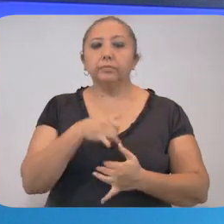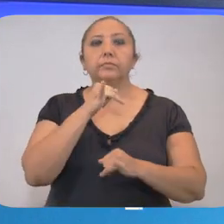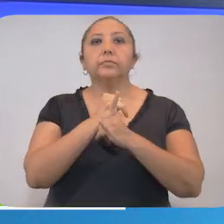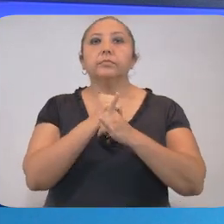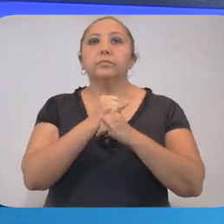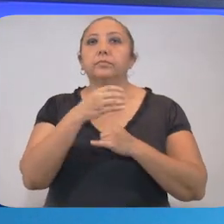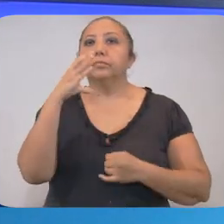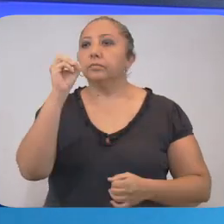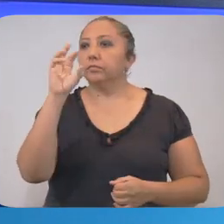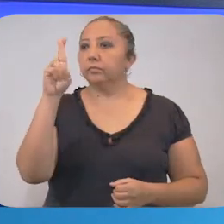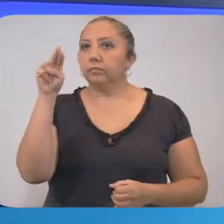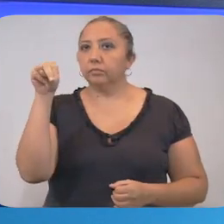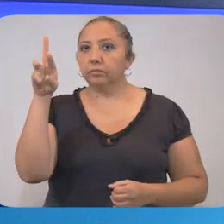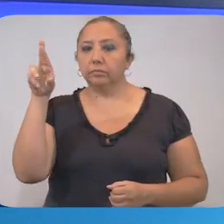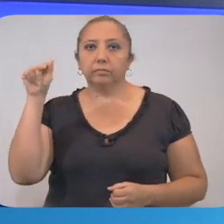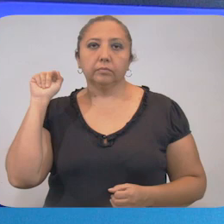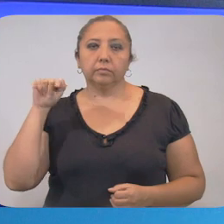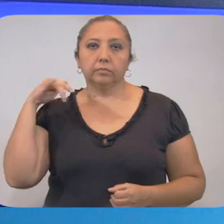página de internet